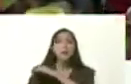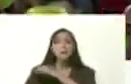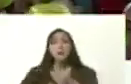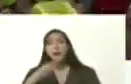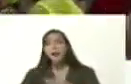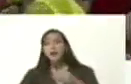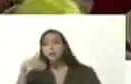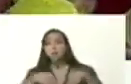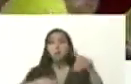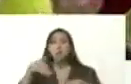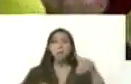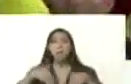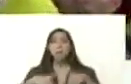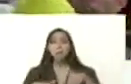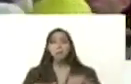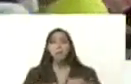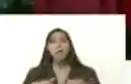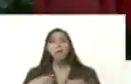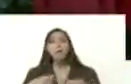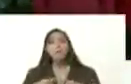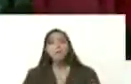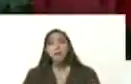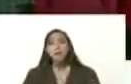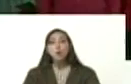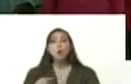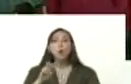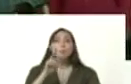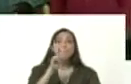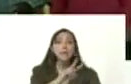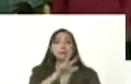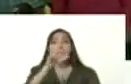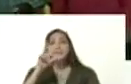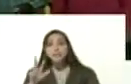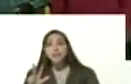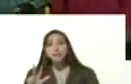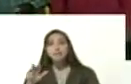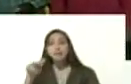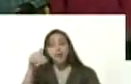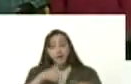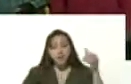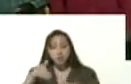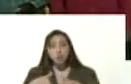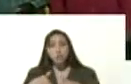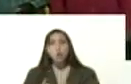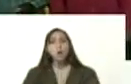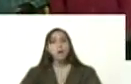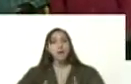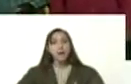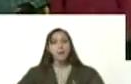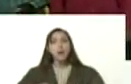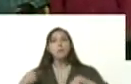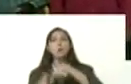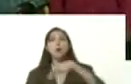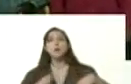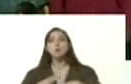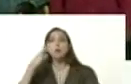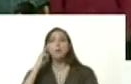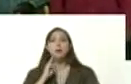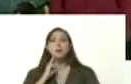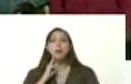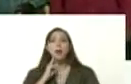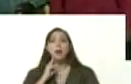25 elecciones, 23 ganadas por la Revolución Bolivariana. Desconocieron al comandante